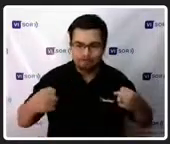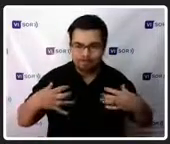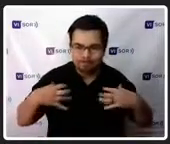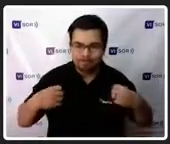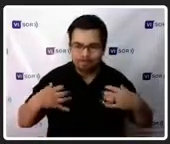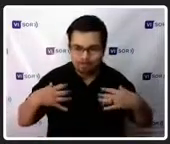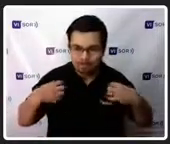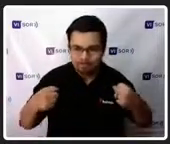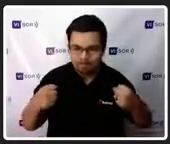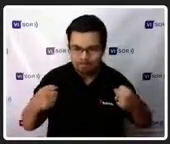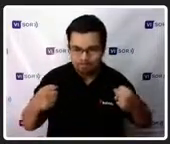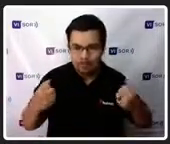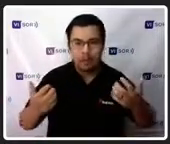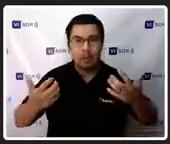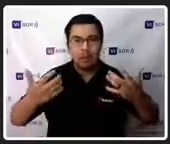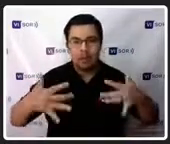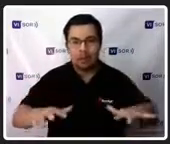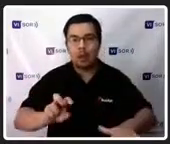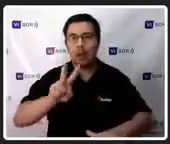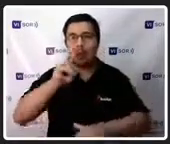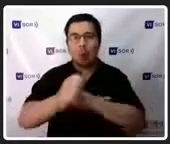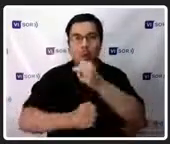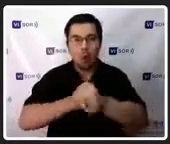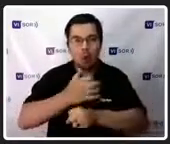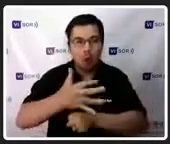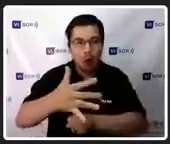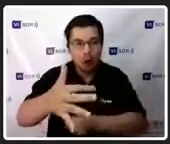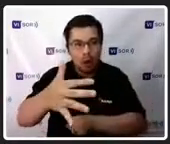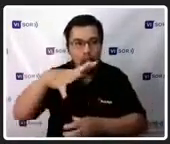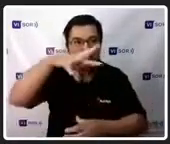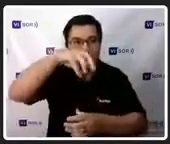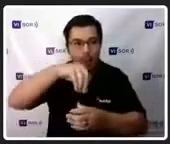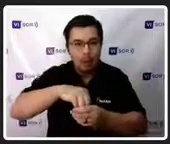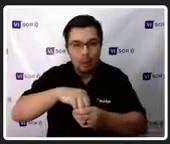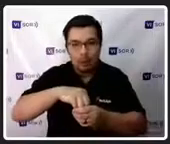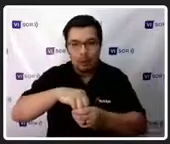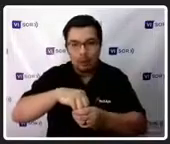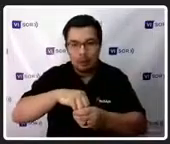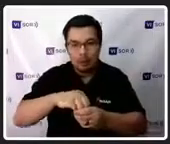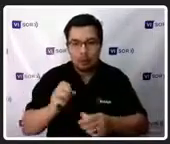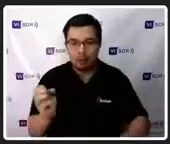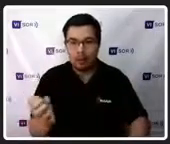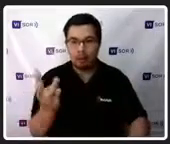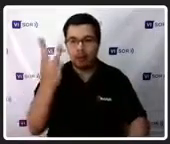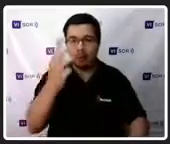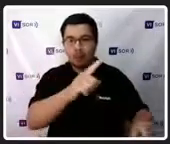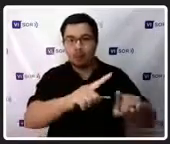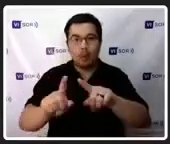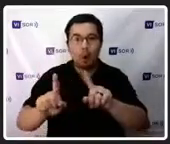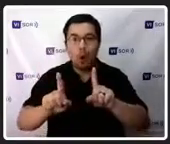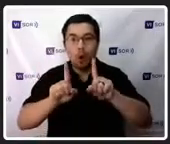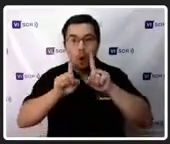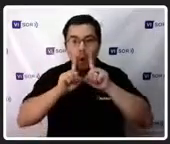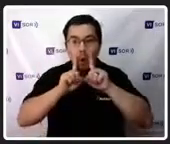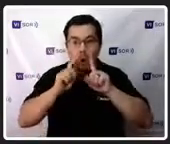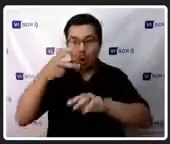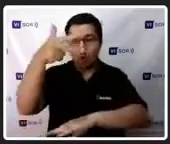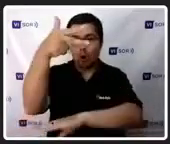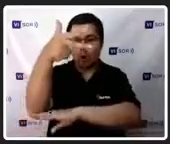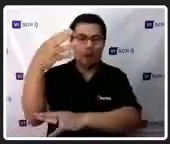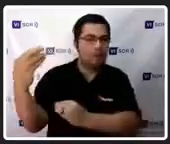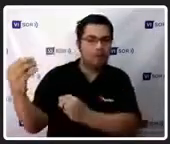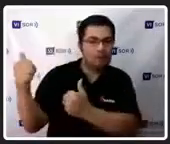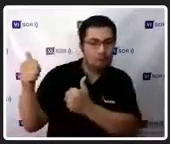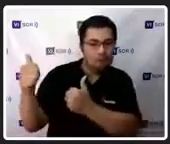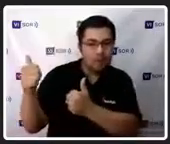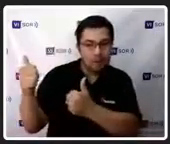mantenido ya, vamos, 2 años dentro del top 3. Subimos, bajamos, porque los otros hoteles lo están haciendo súper bien. Y también dan la pelea y